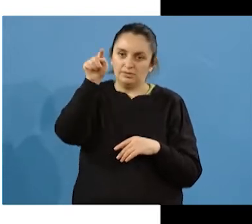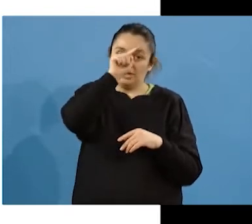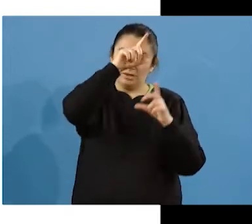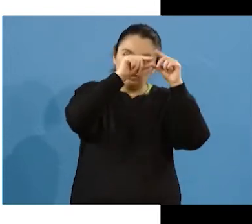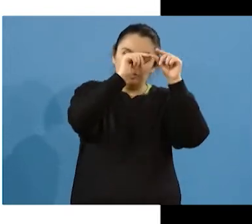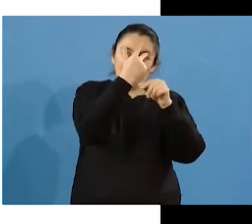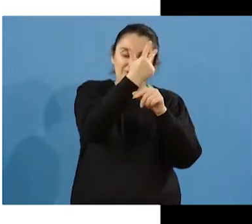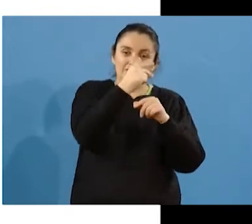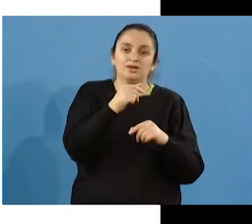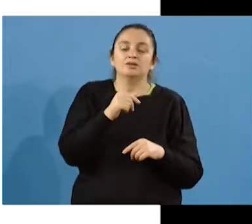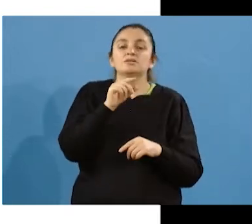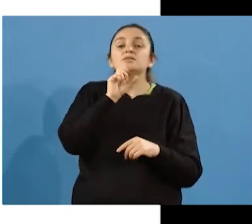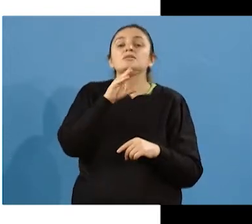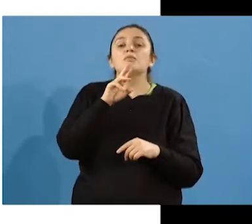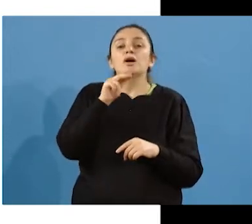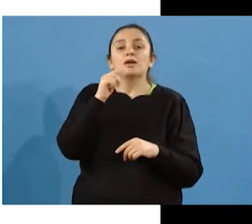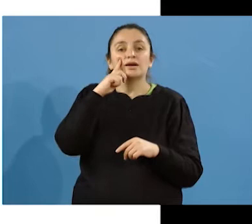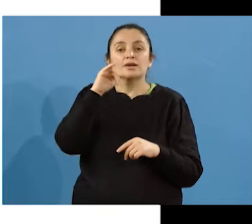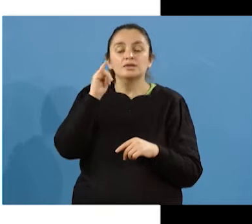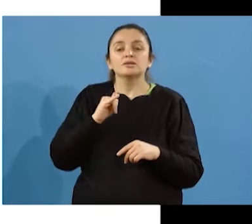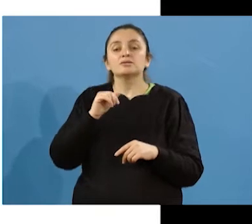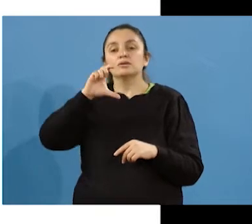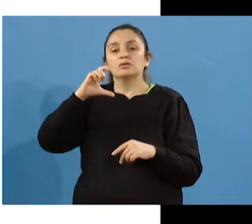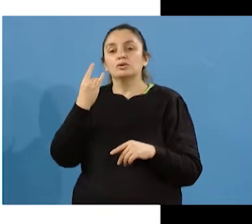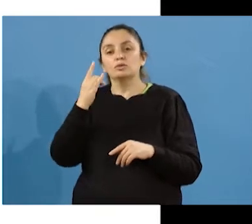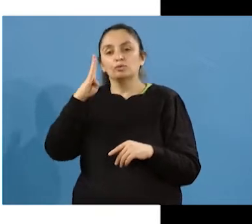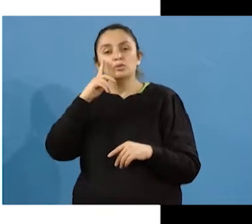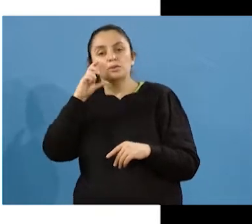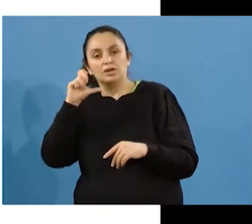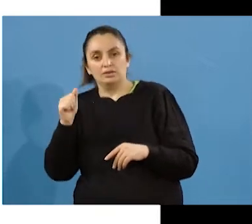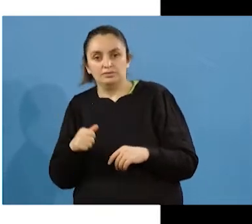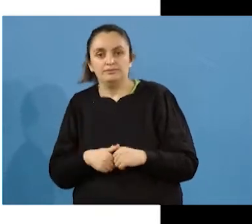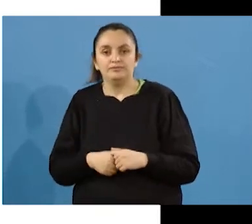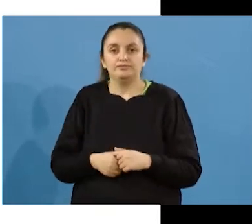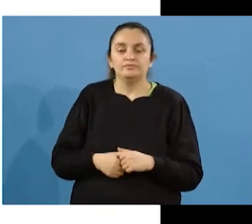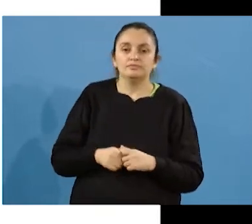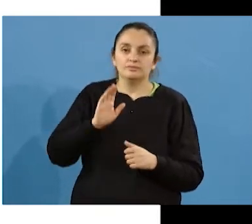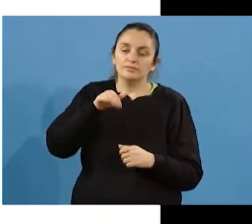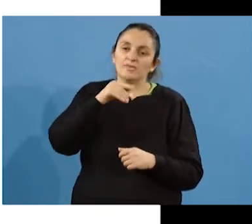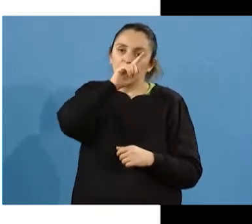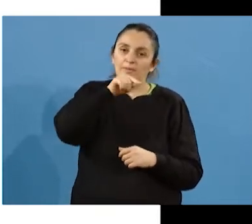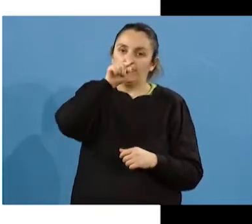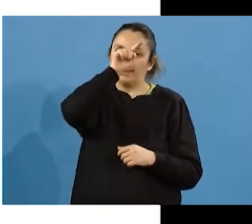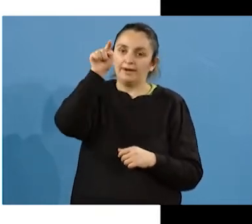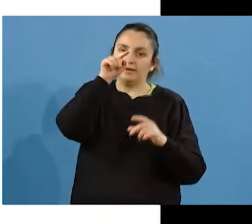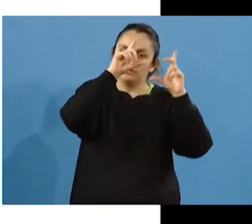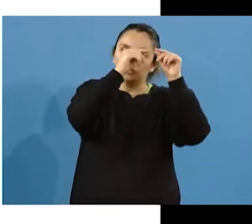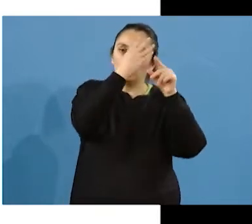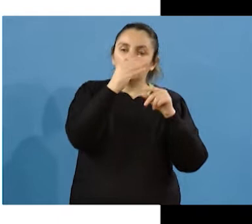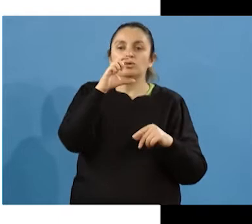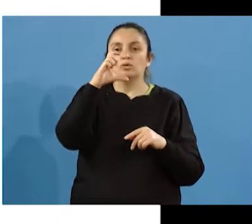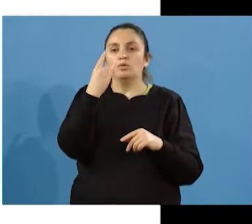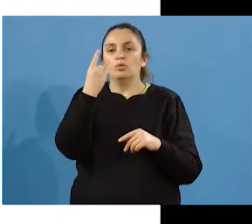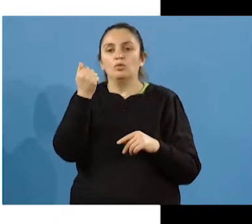vamos a decir raíz cúbica del número que tenga dentro de la raíz después raíz cuarta raíz quinta